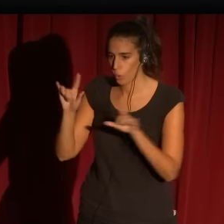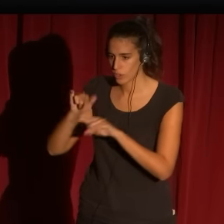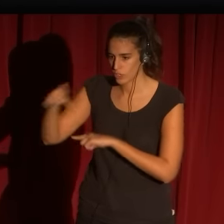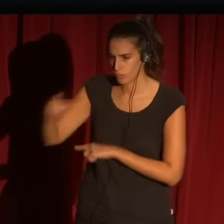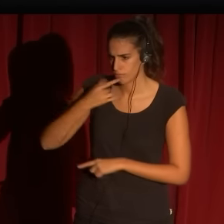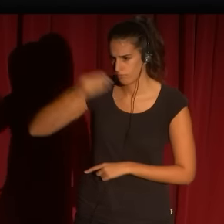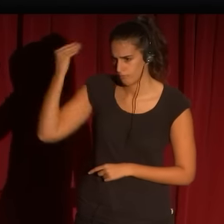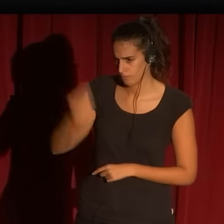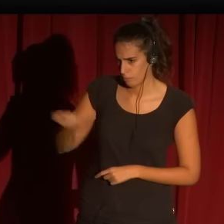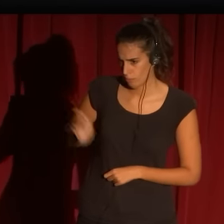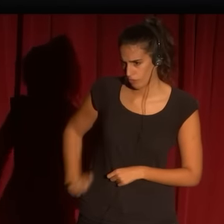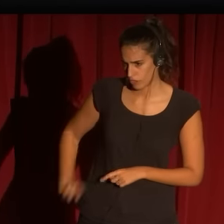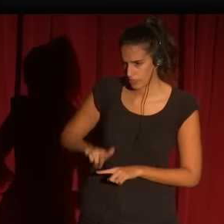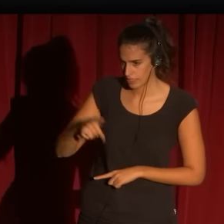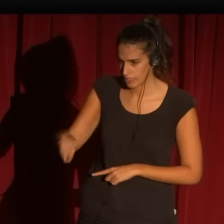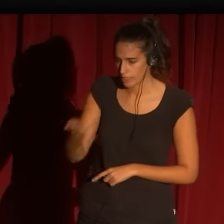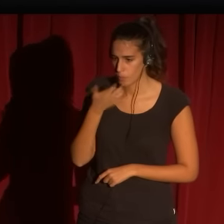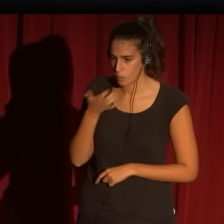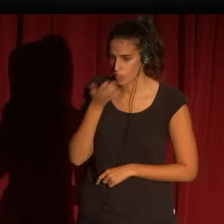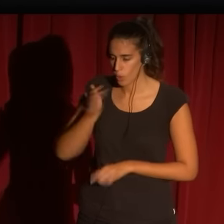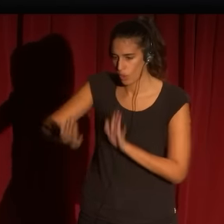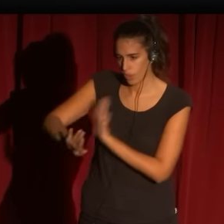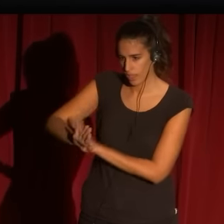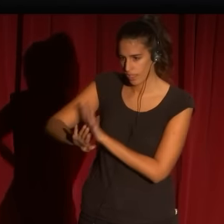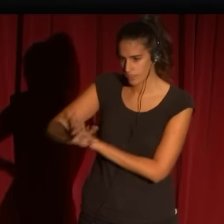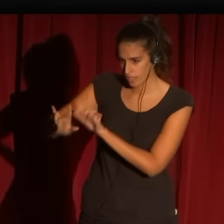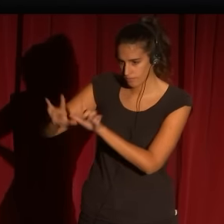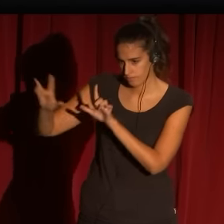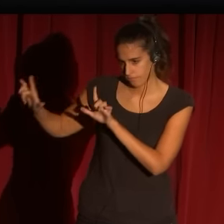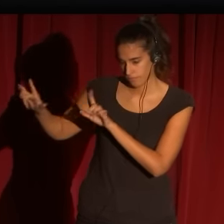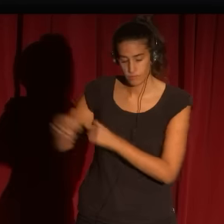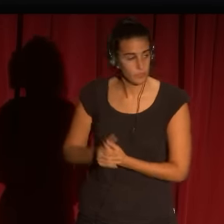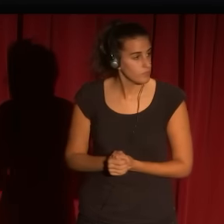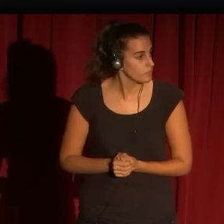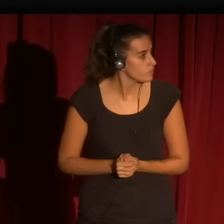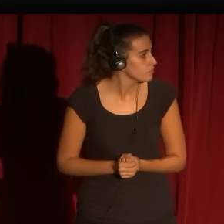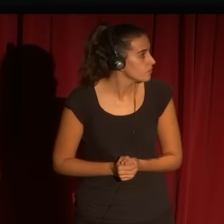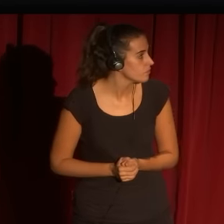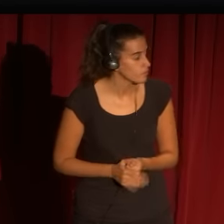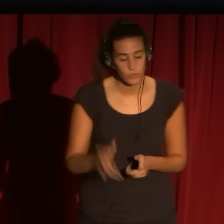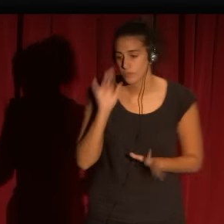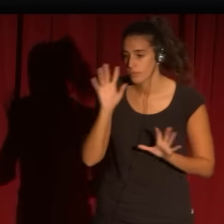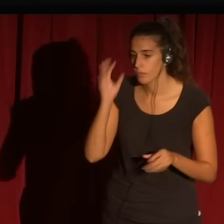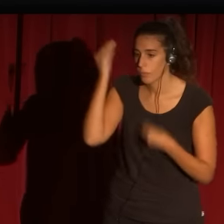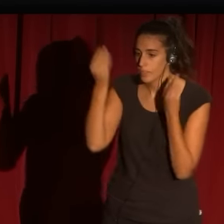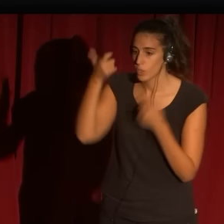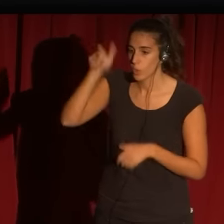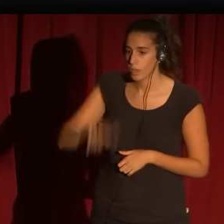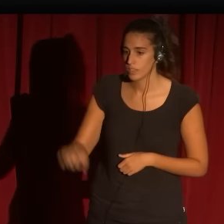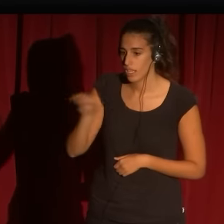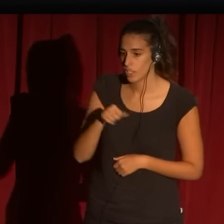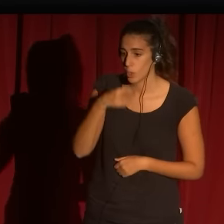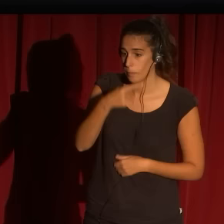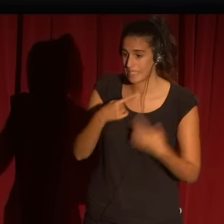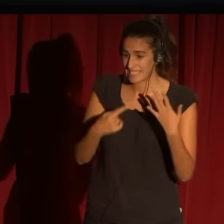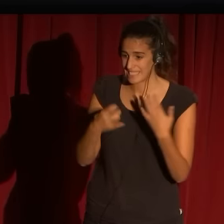son los siguientes por ejemplo el que tenéis ahí a la derecha en la pantalla lo lógico es pensar por lo tanto que una persona que en el año 1607